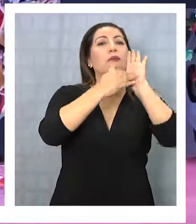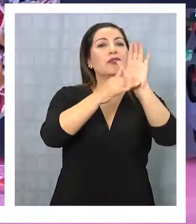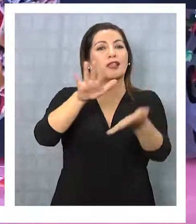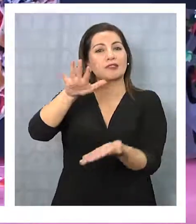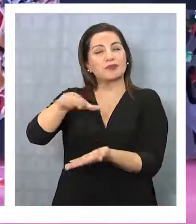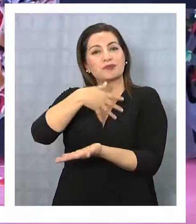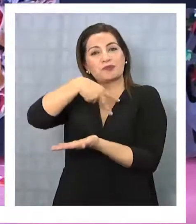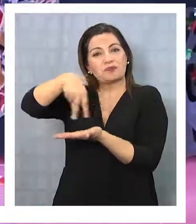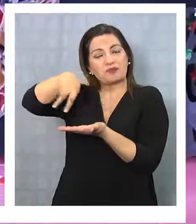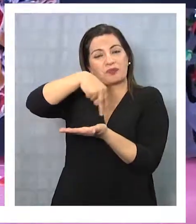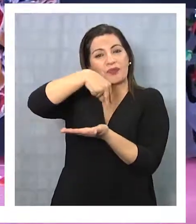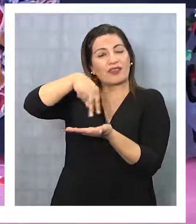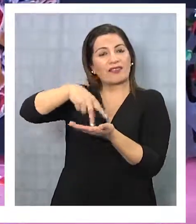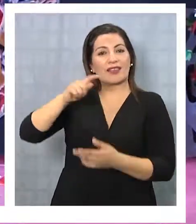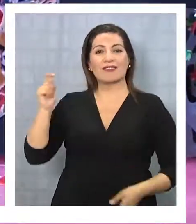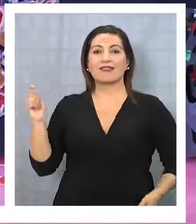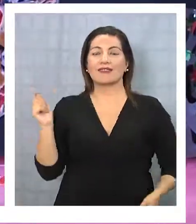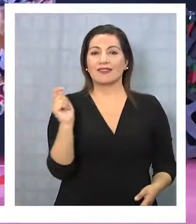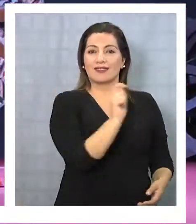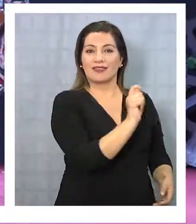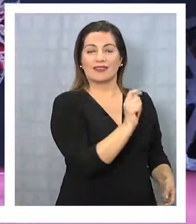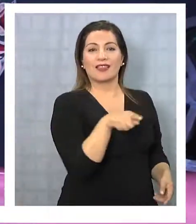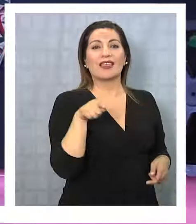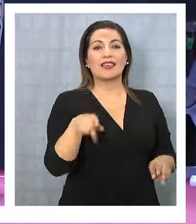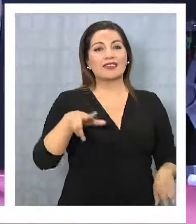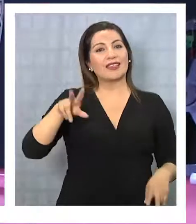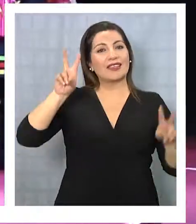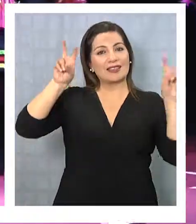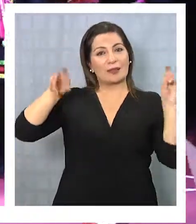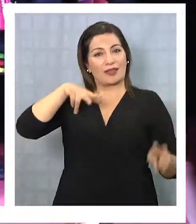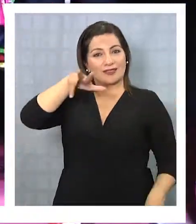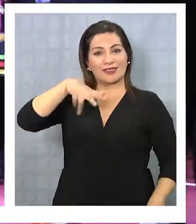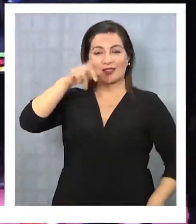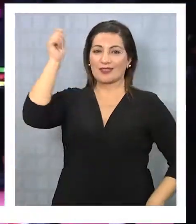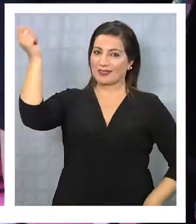escenario del Salón Tarapacá en un ambiente dieciochero.